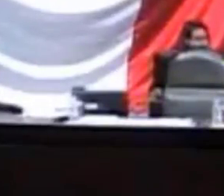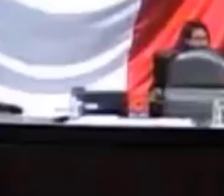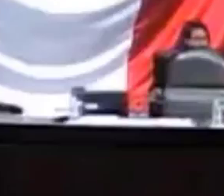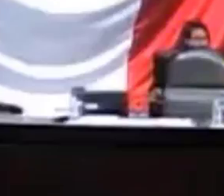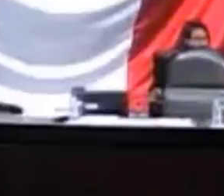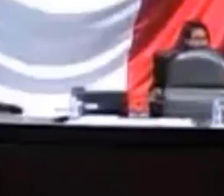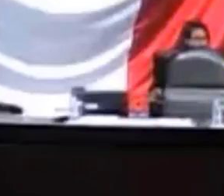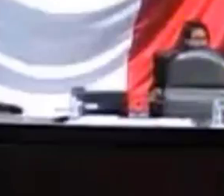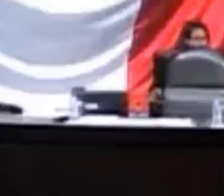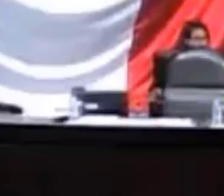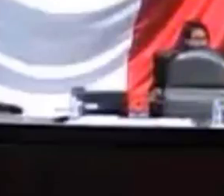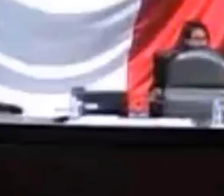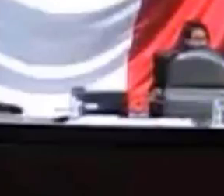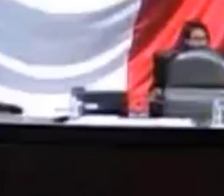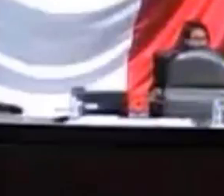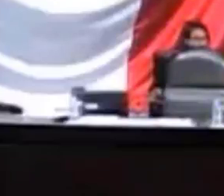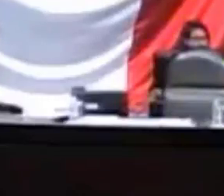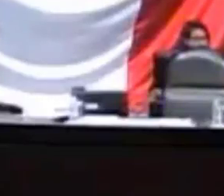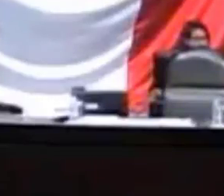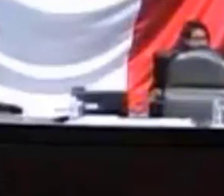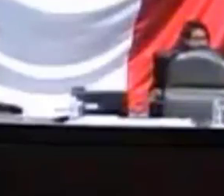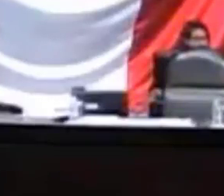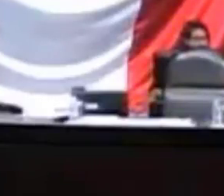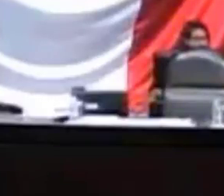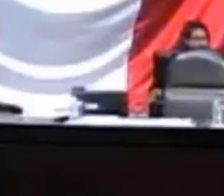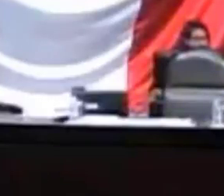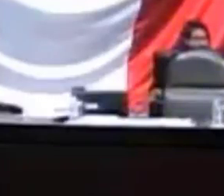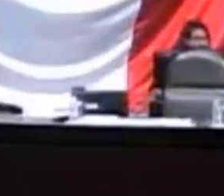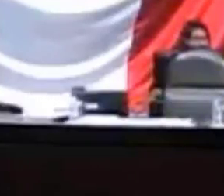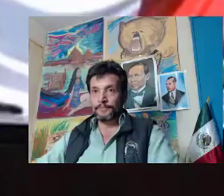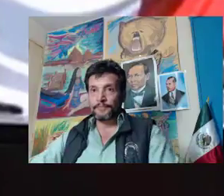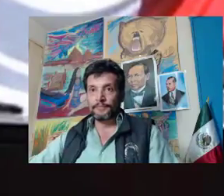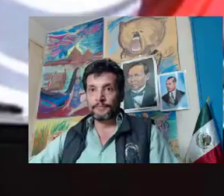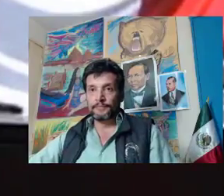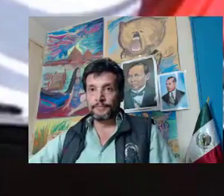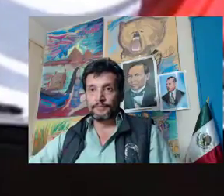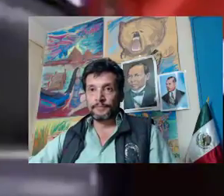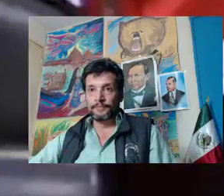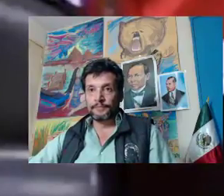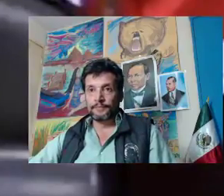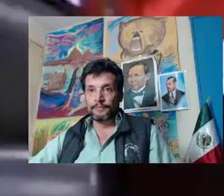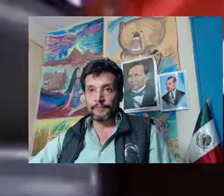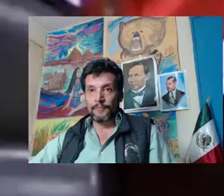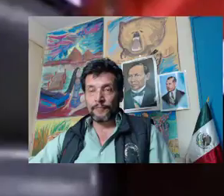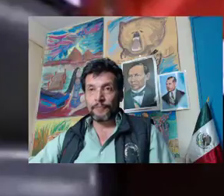hambre. Queremos justicia, es cuanto.